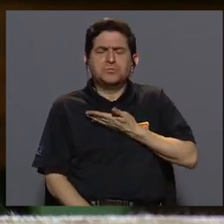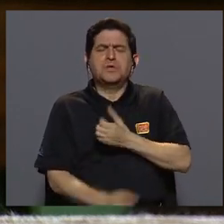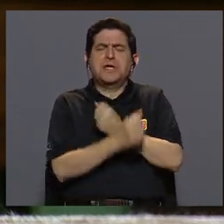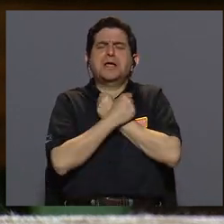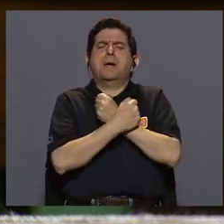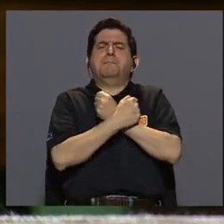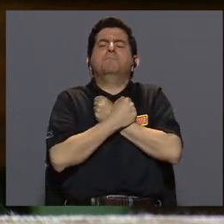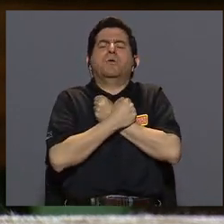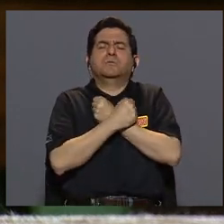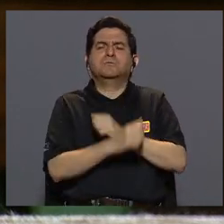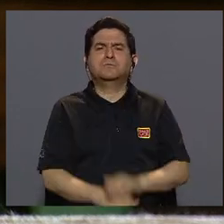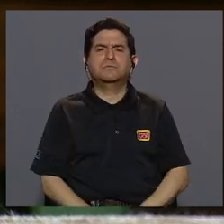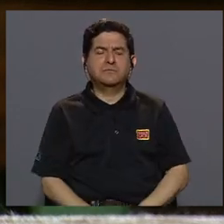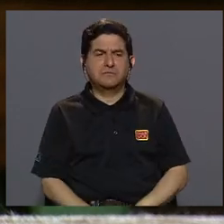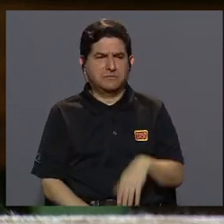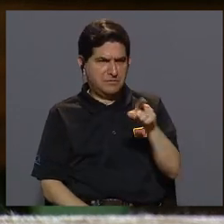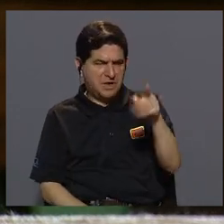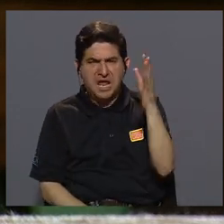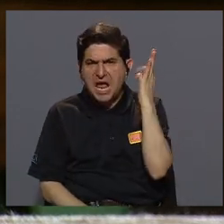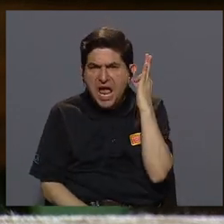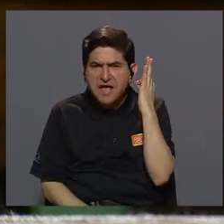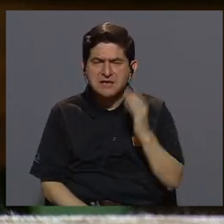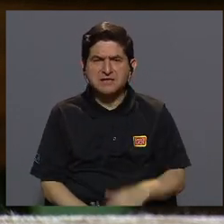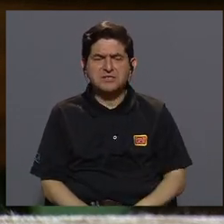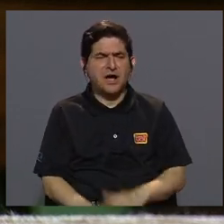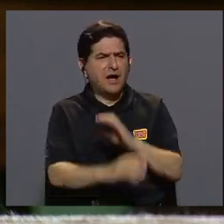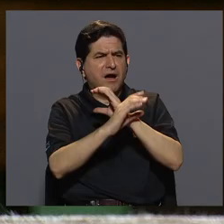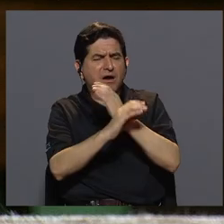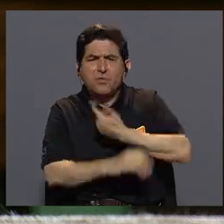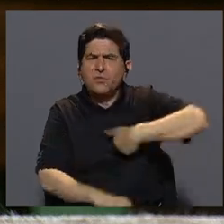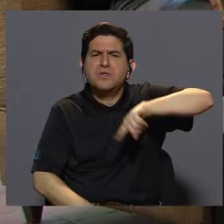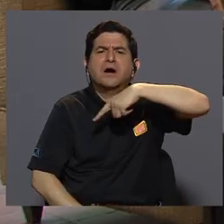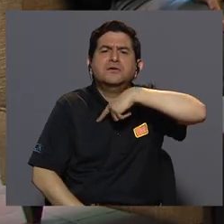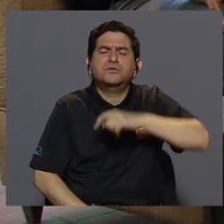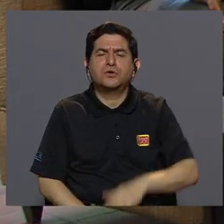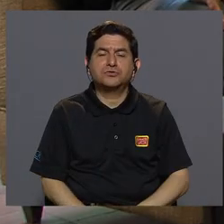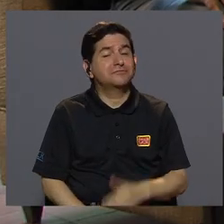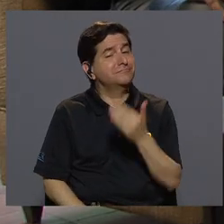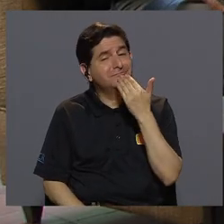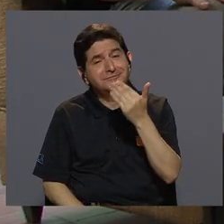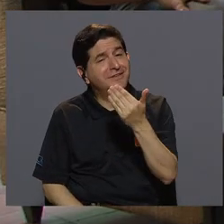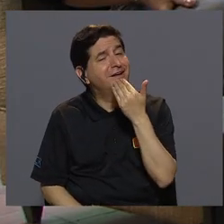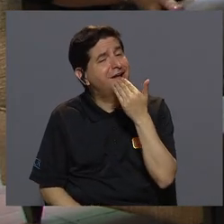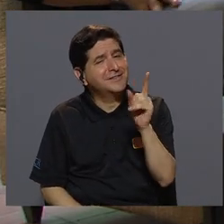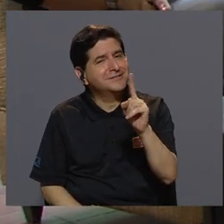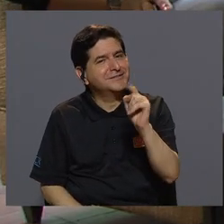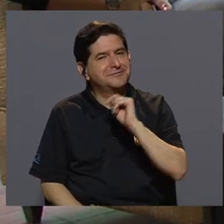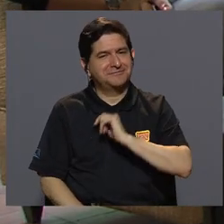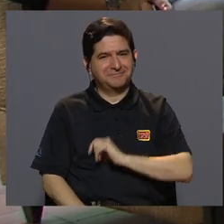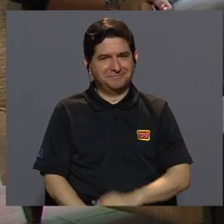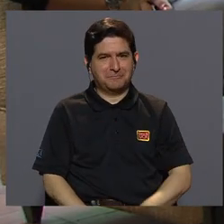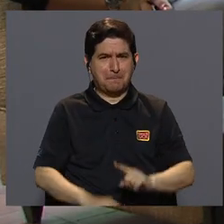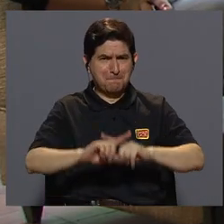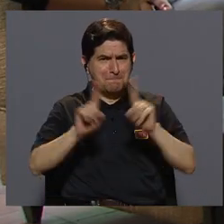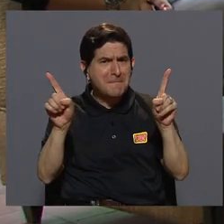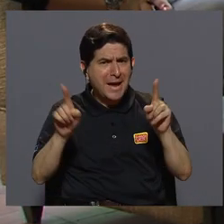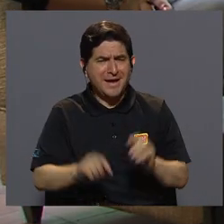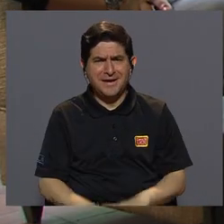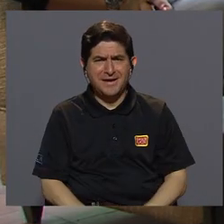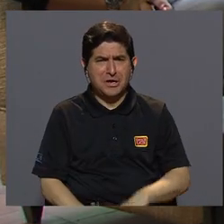amor y orgullo, porque ella nos ha visto por nosotros, así que muchas gracias. Señor,